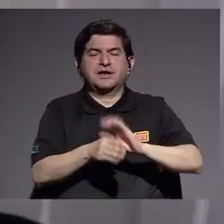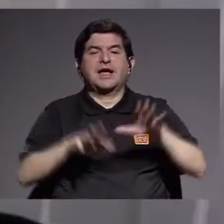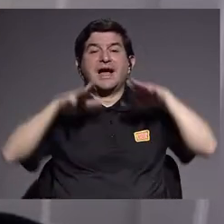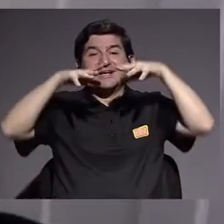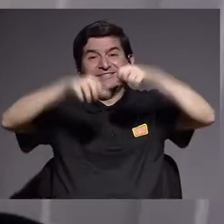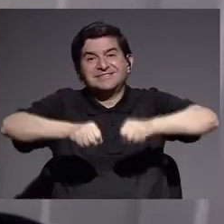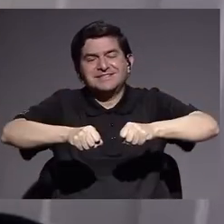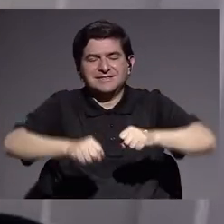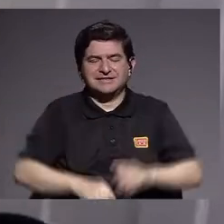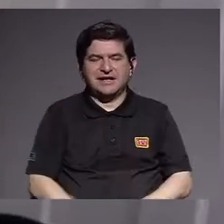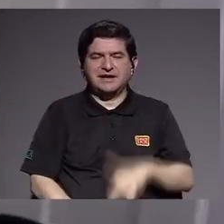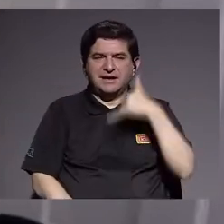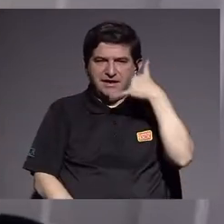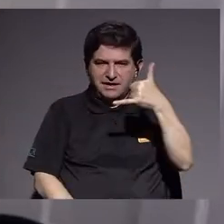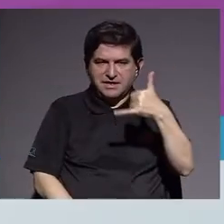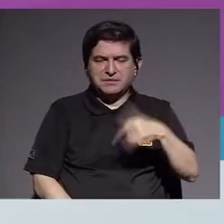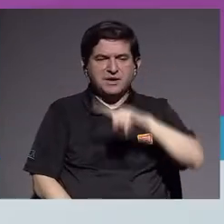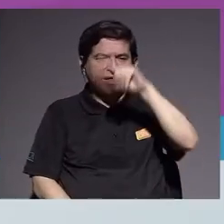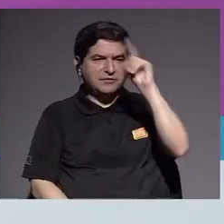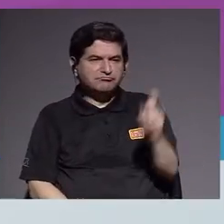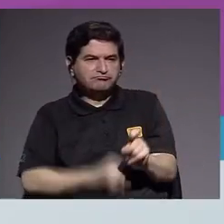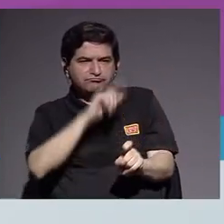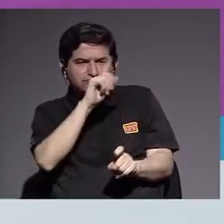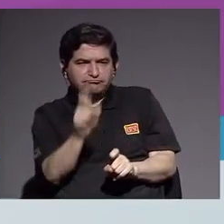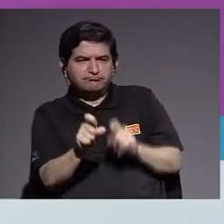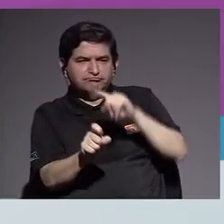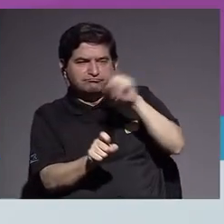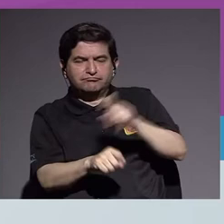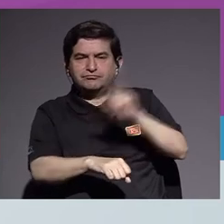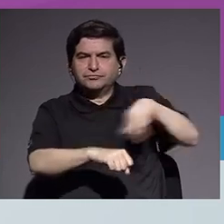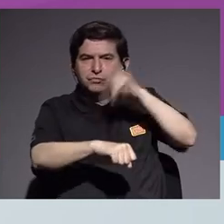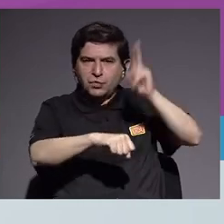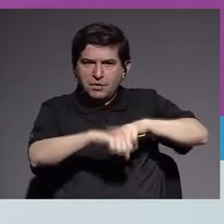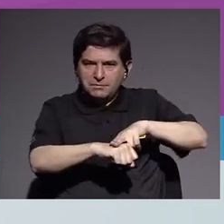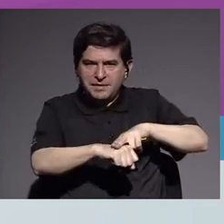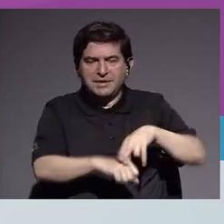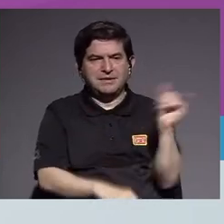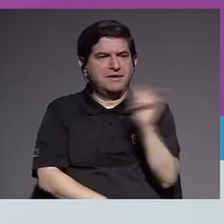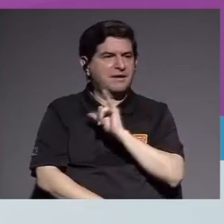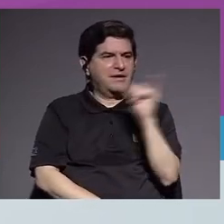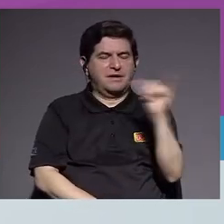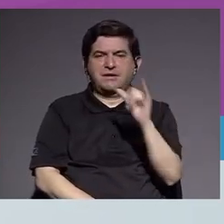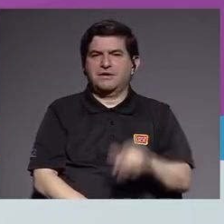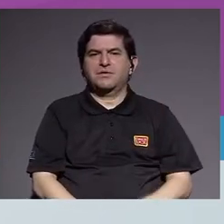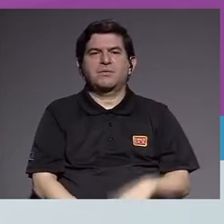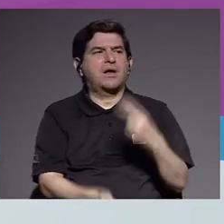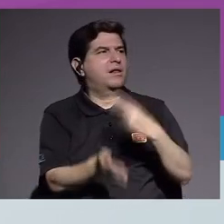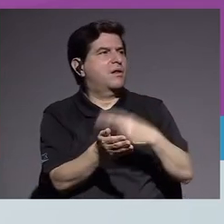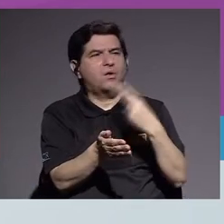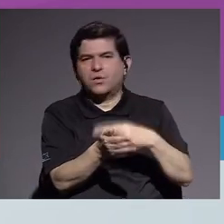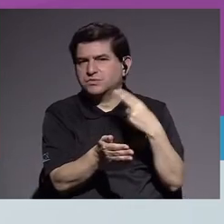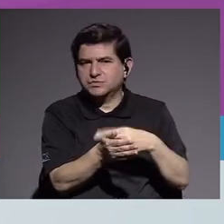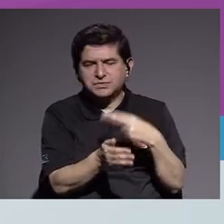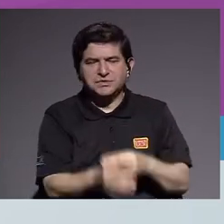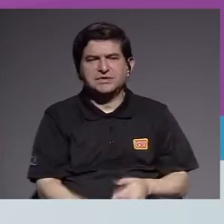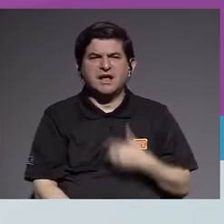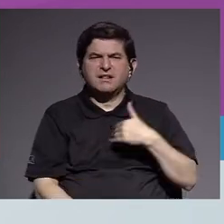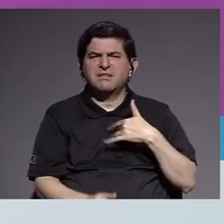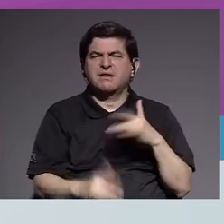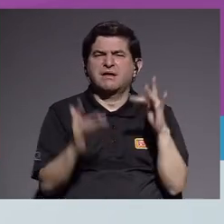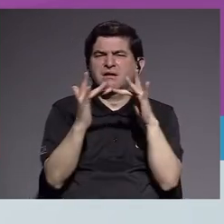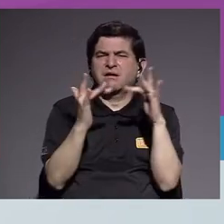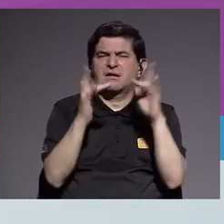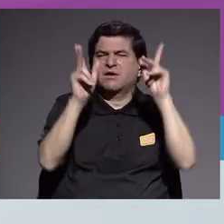gente aquí a la clínica a sacar cita por ejemplo la llamada le vamos a hacer las preguntas que normalmente se preguntan también a nivel de